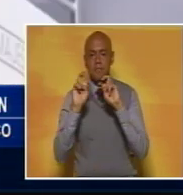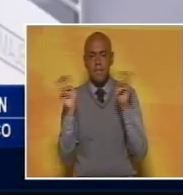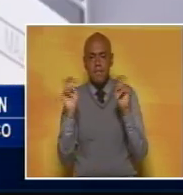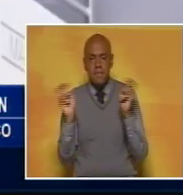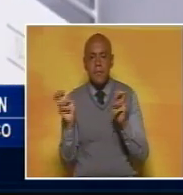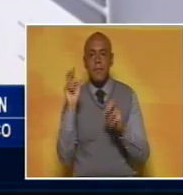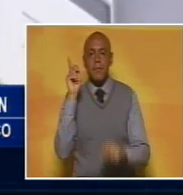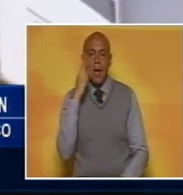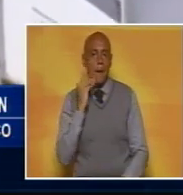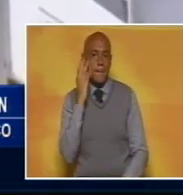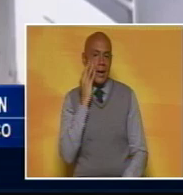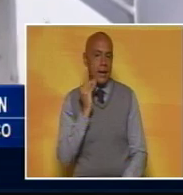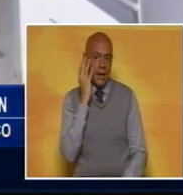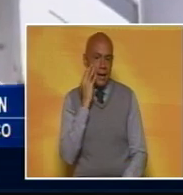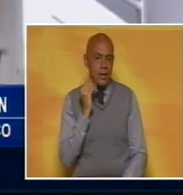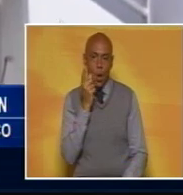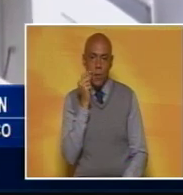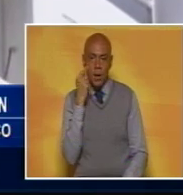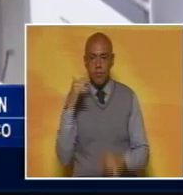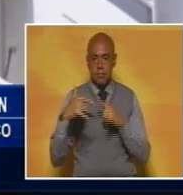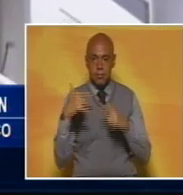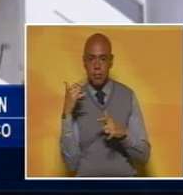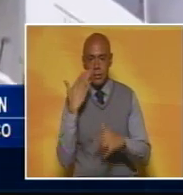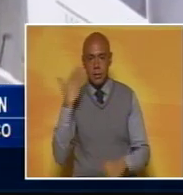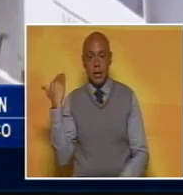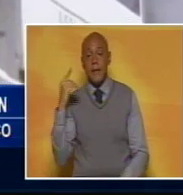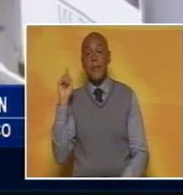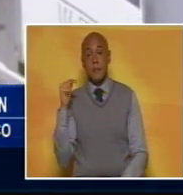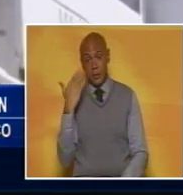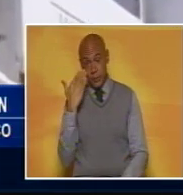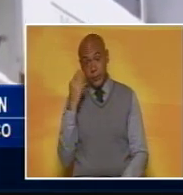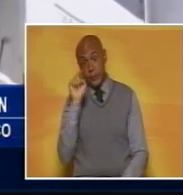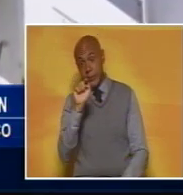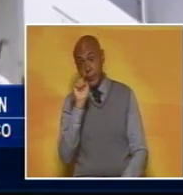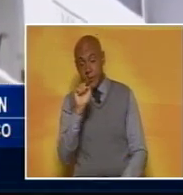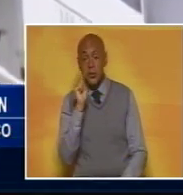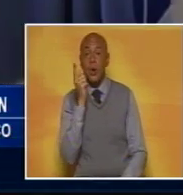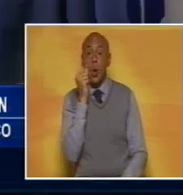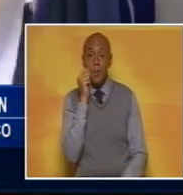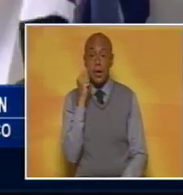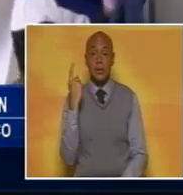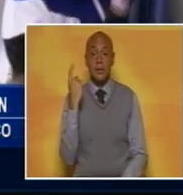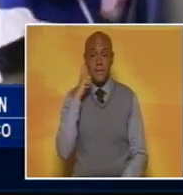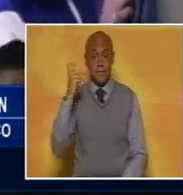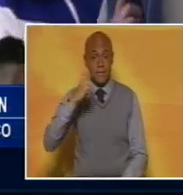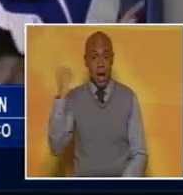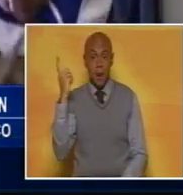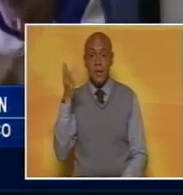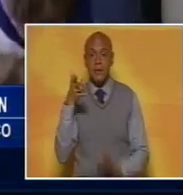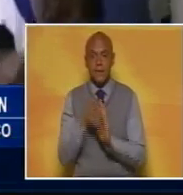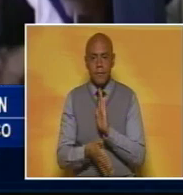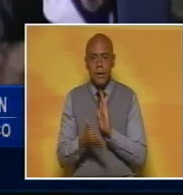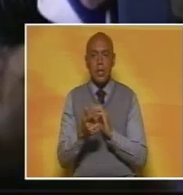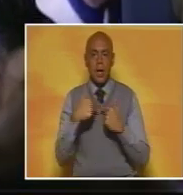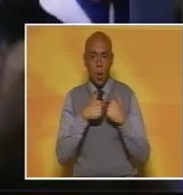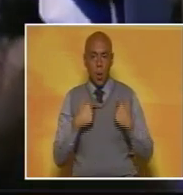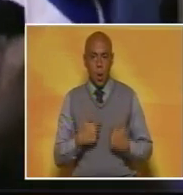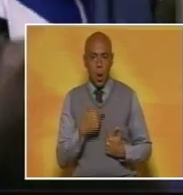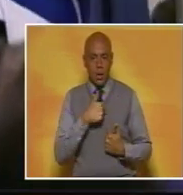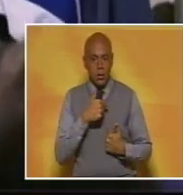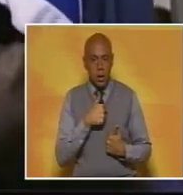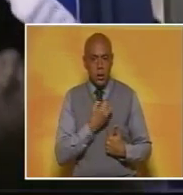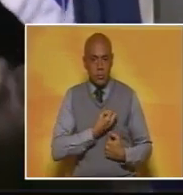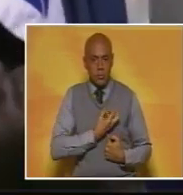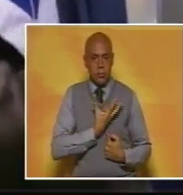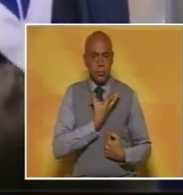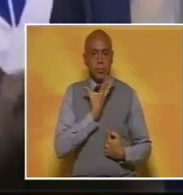importantes en la vida del rapero. Confesó que el éxito que ha tenido se debe a su despertar espiritual y su familia al lado